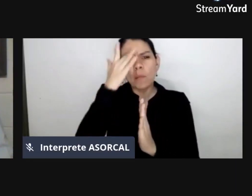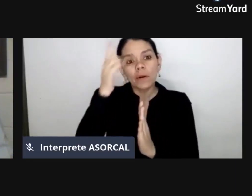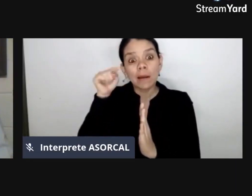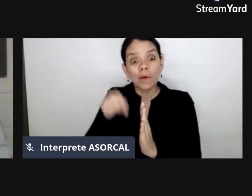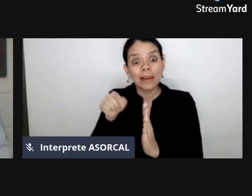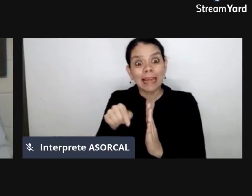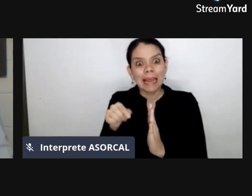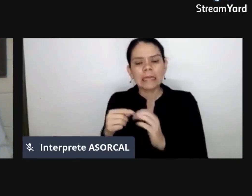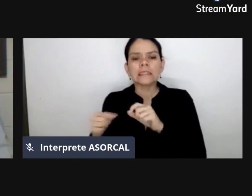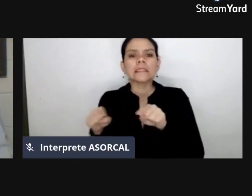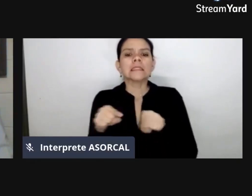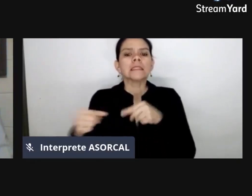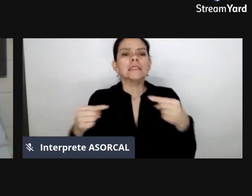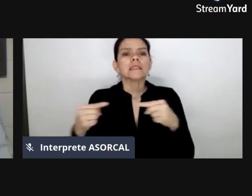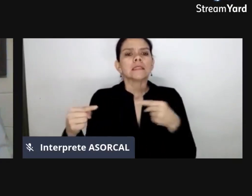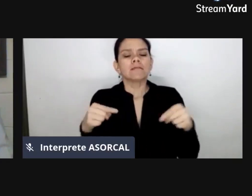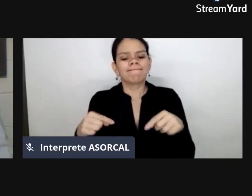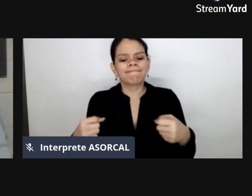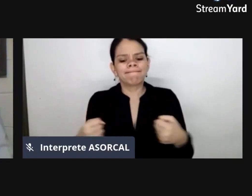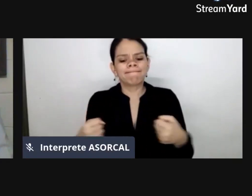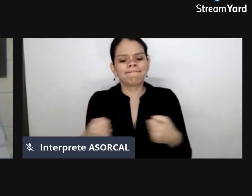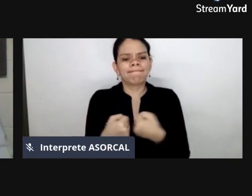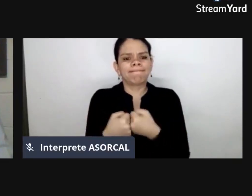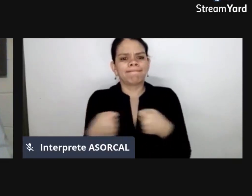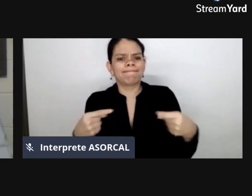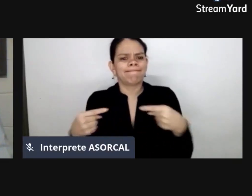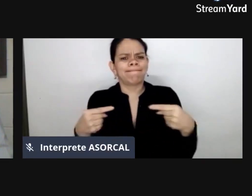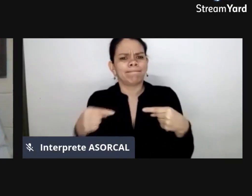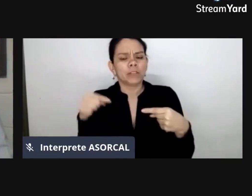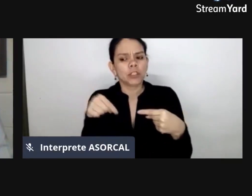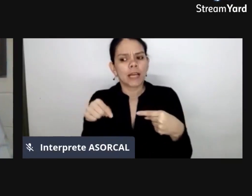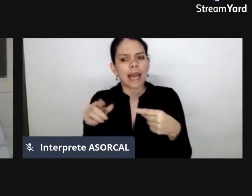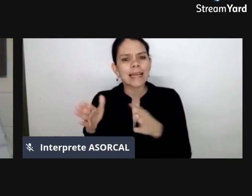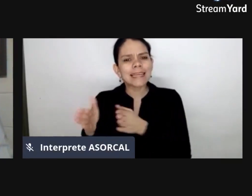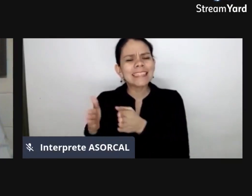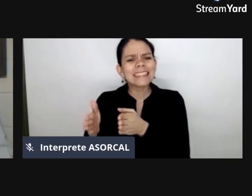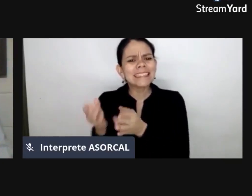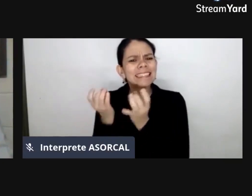que dieron origen rápidamente a la guerra